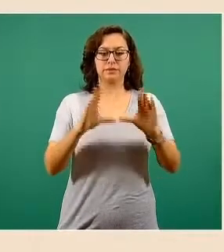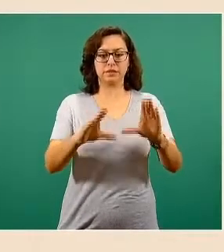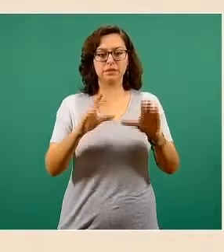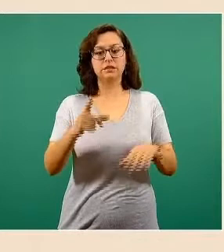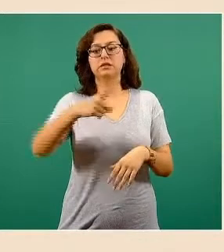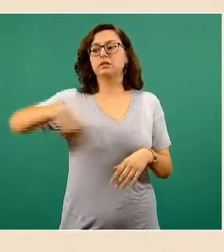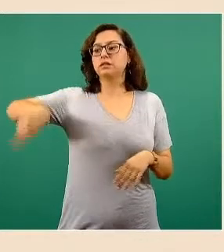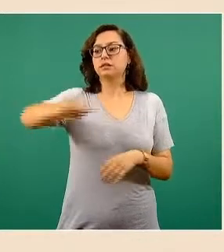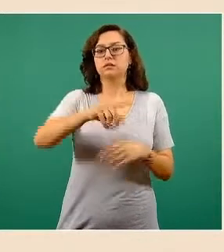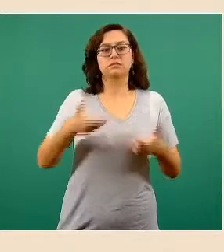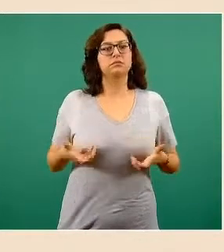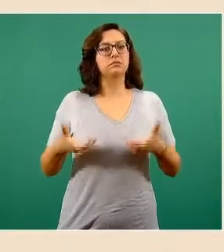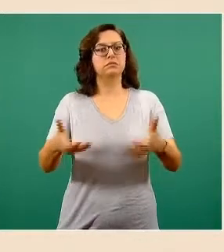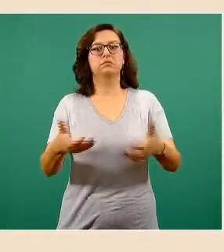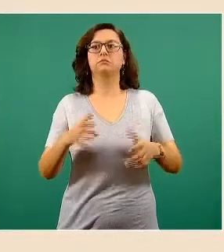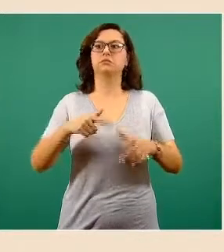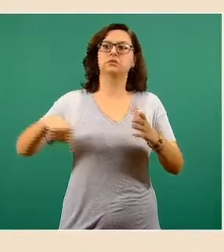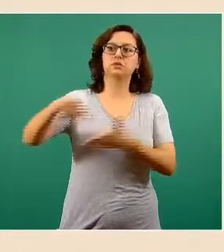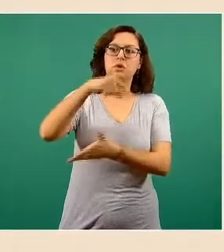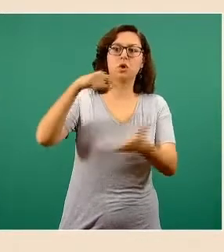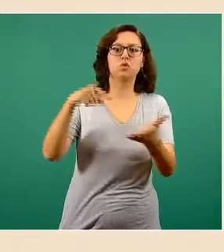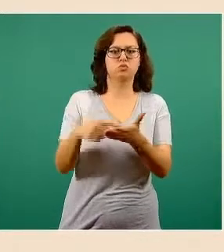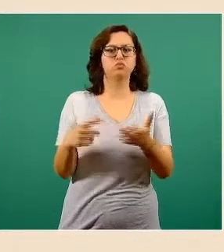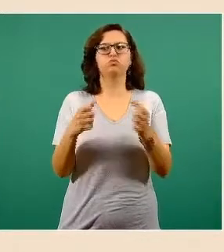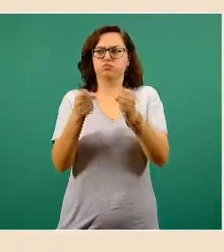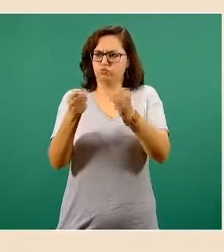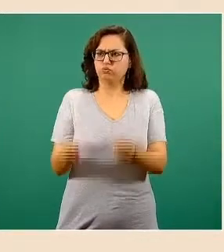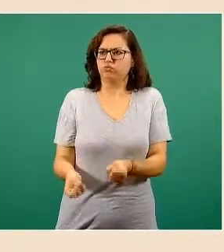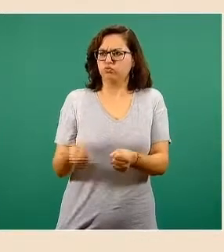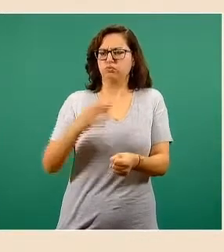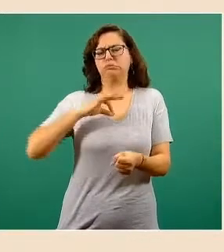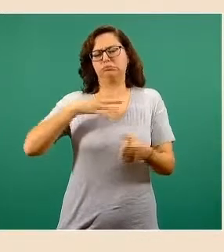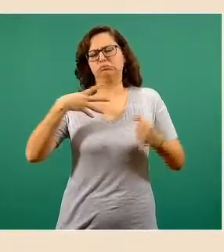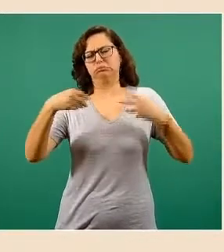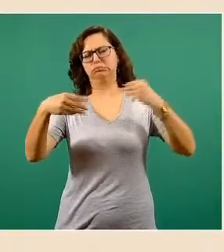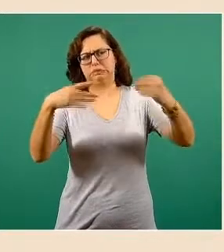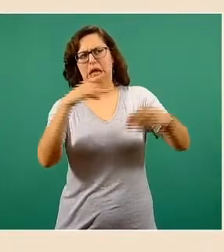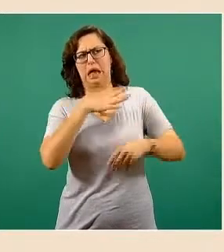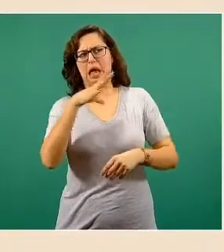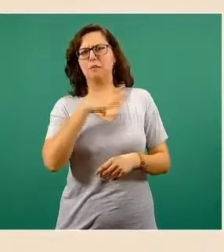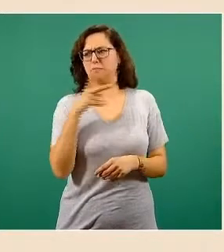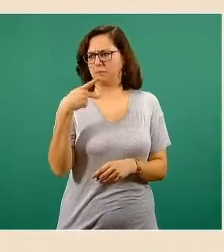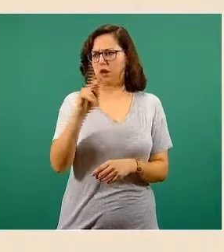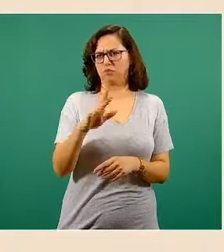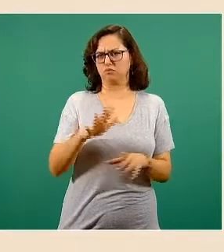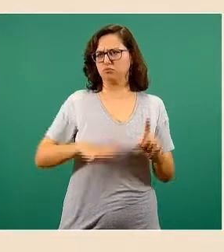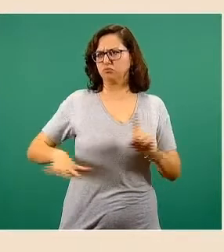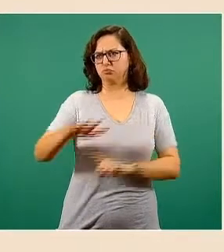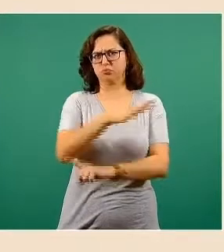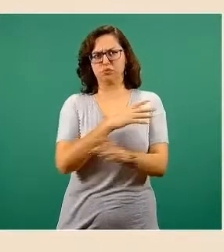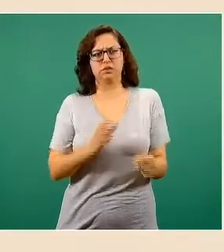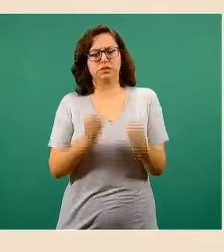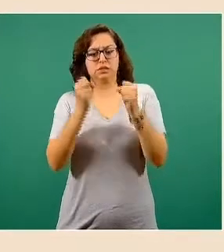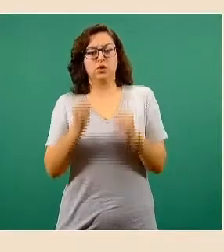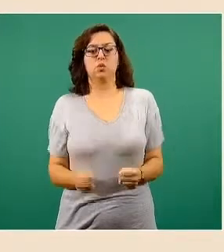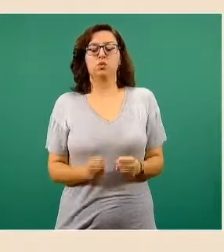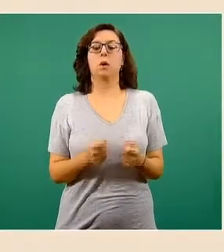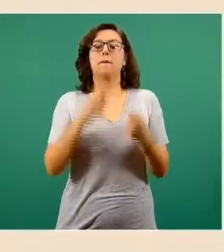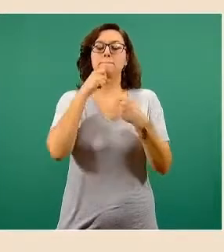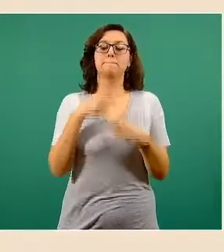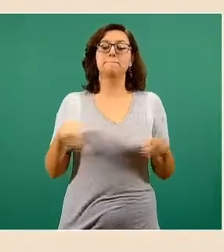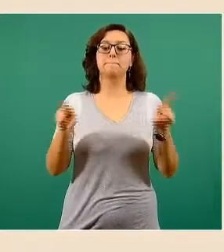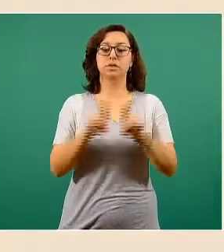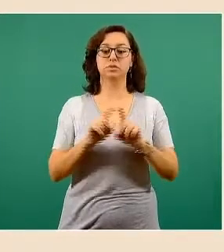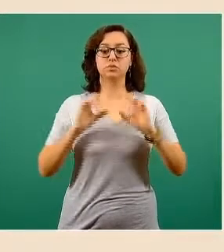sean seguras a pesar de la pandemia, cómo comunicar. Es muy importante generar mensajes que disminuyan